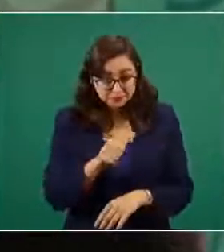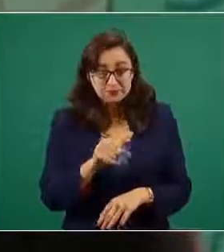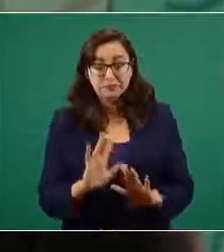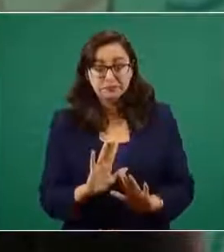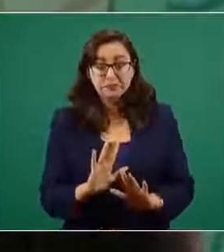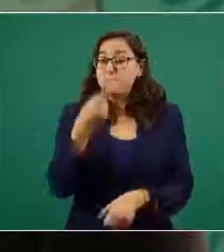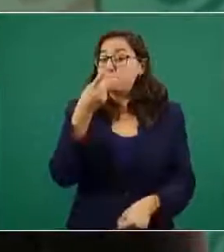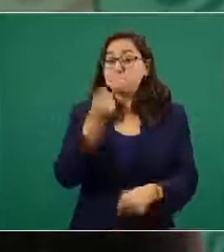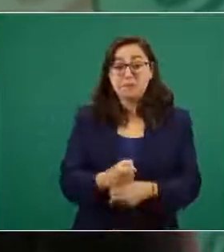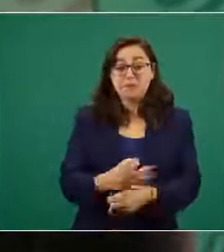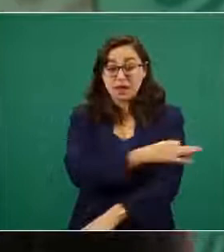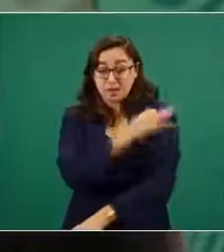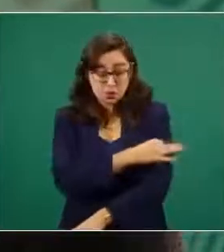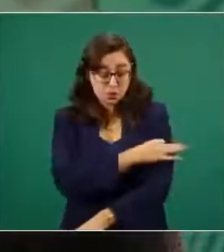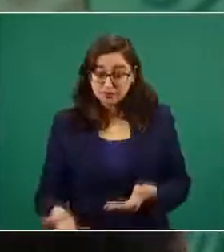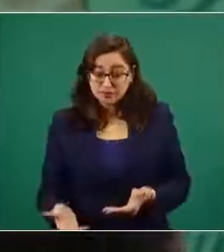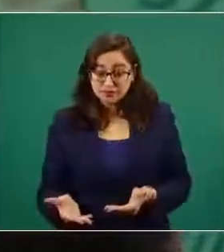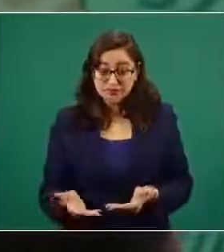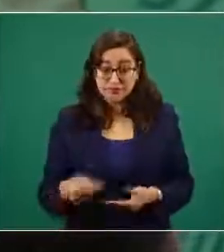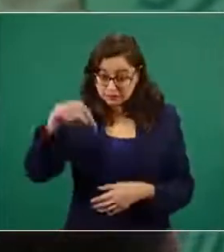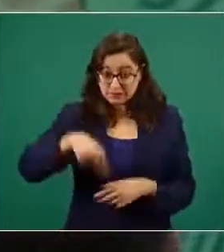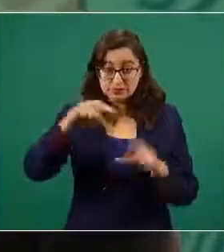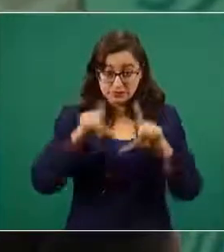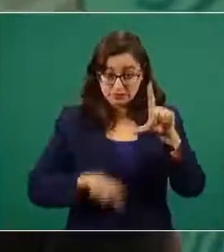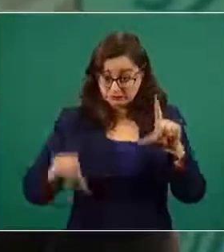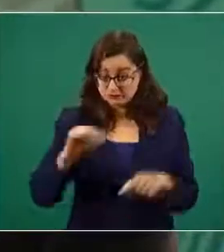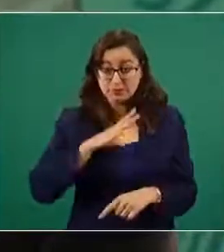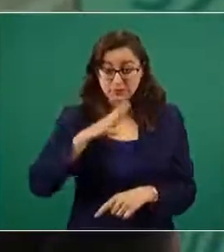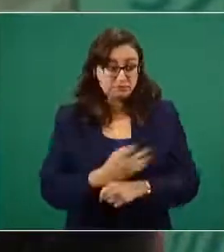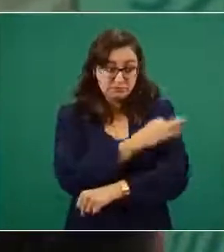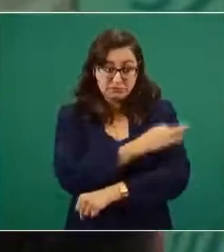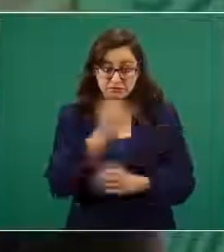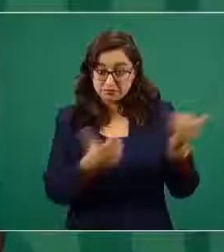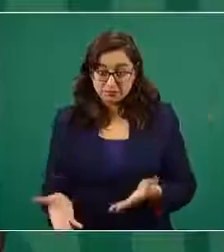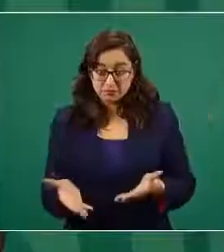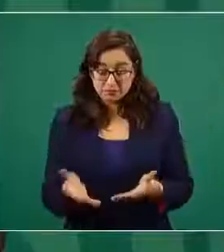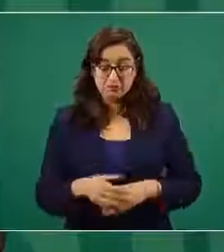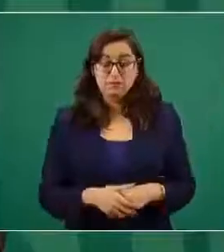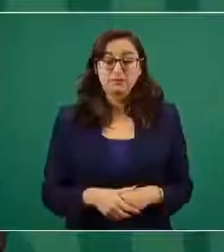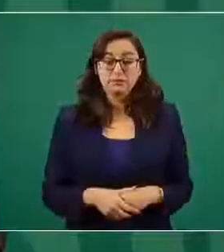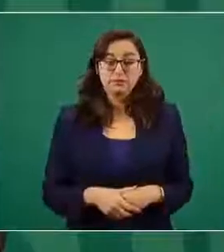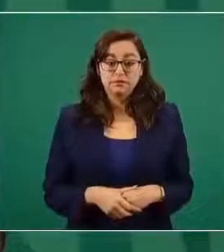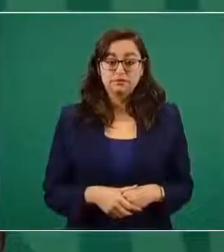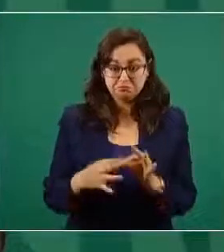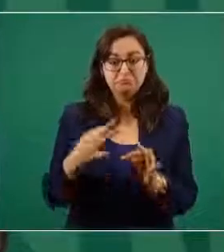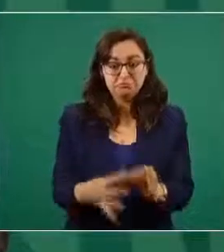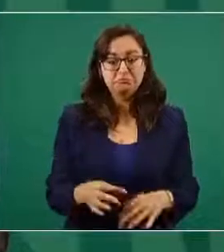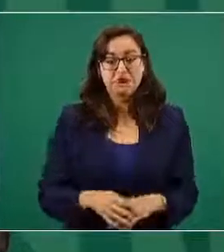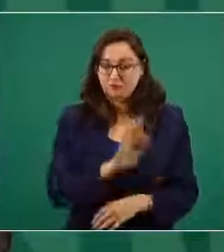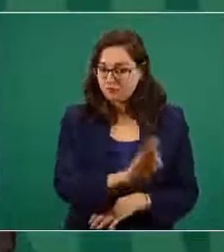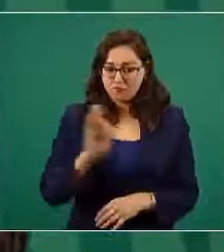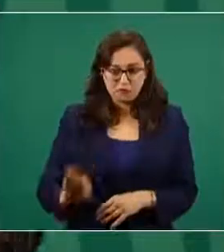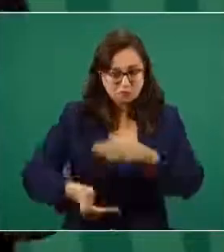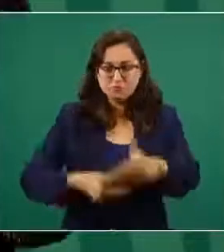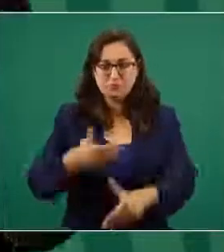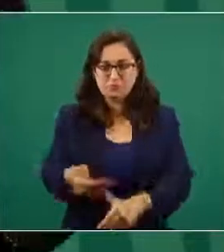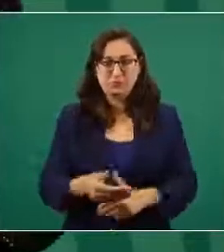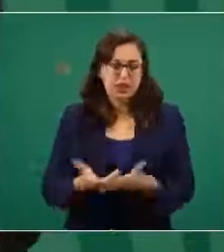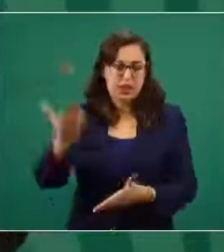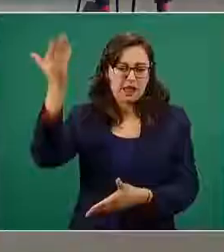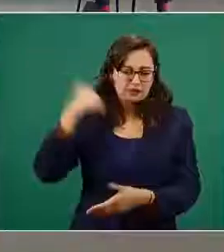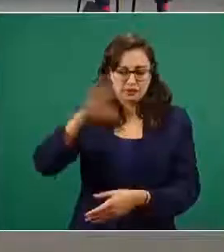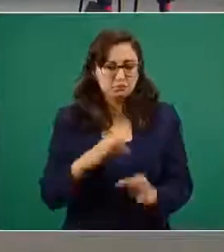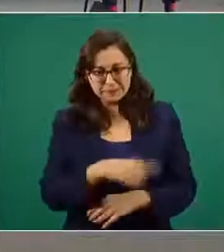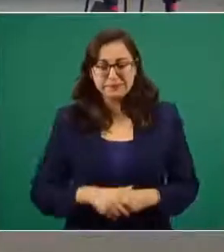Es la primera vacuna que estamos usando, la primera vacuna disponible para México, y están cumpliendo con el convenio que